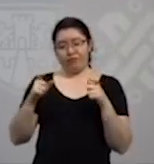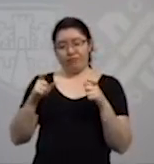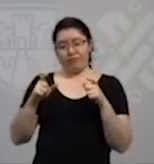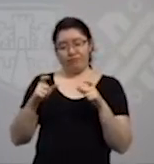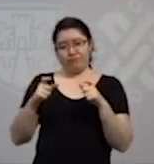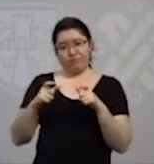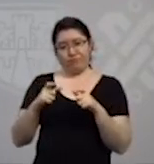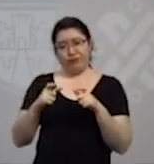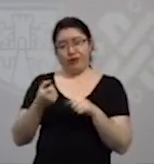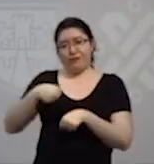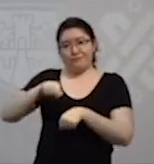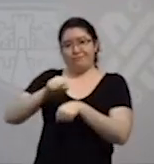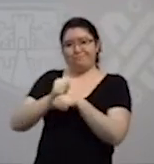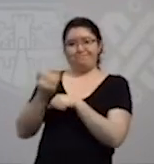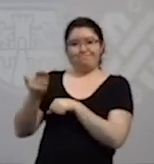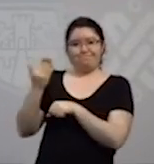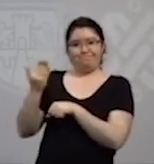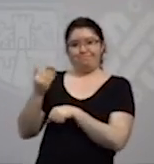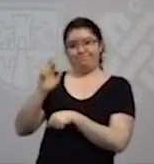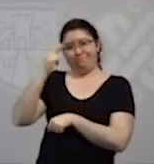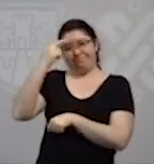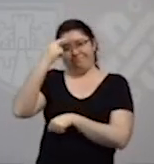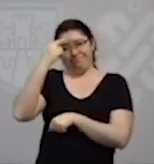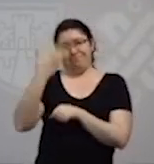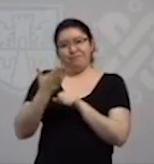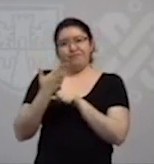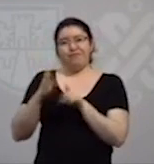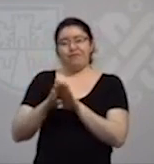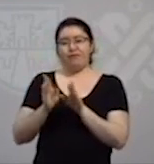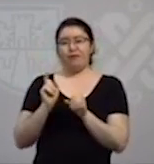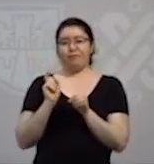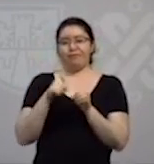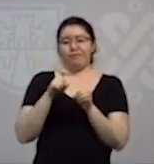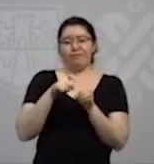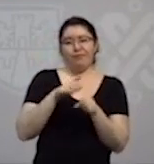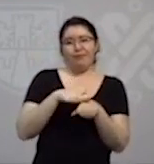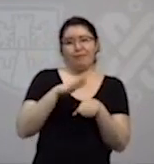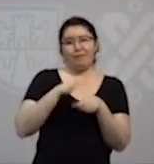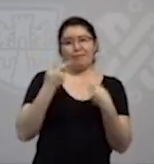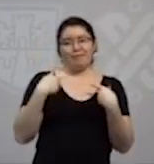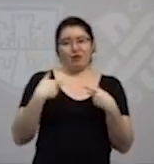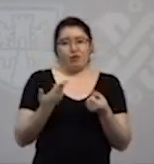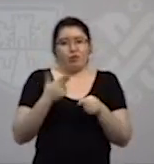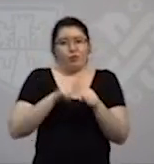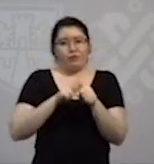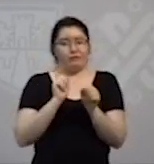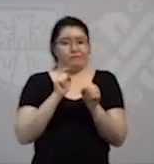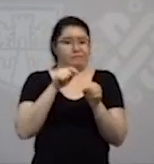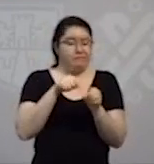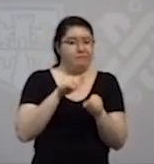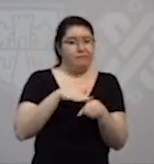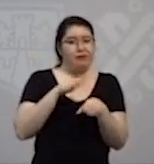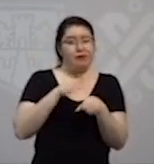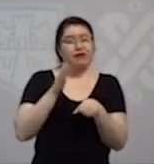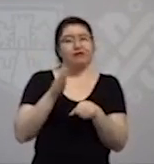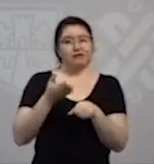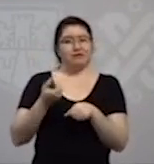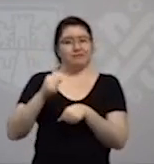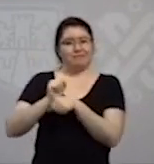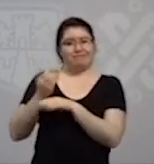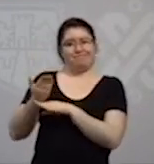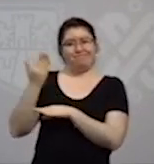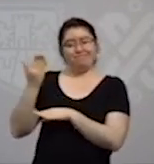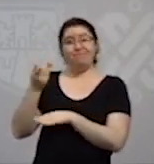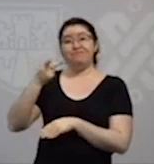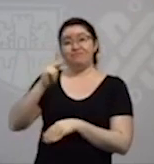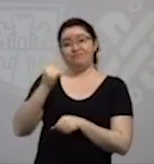La semana pasada hubo un poquito más de ingresos de lo que tuvimos la semana anterior, pero esta